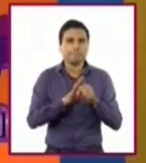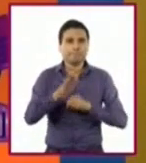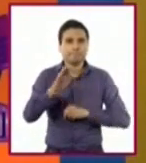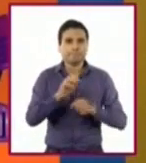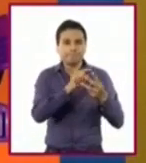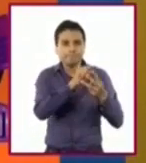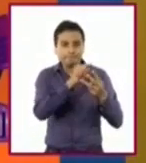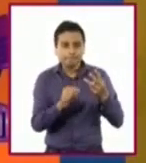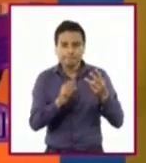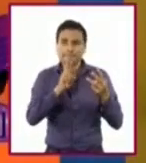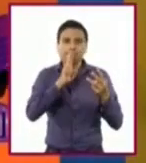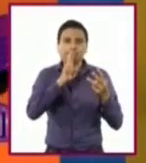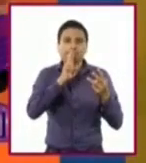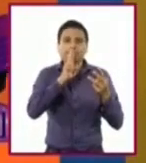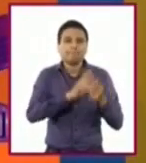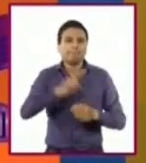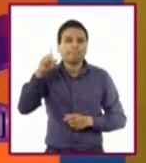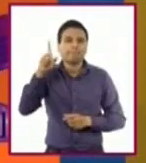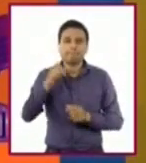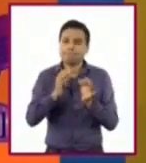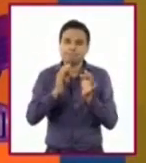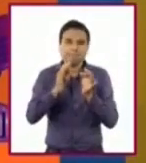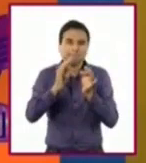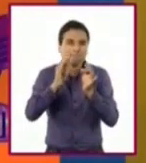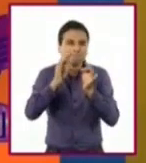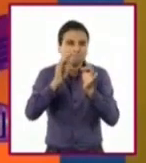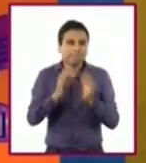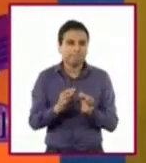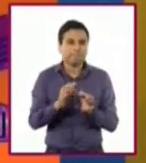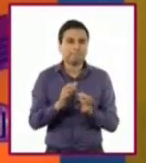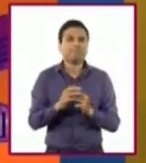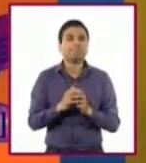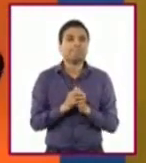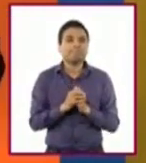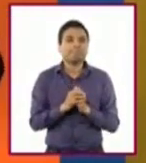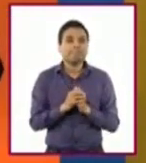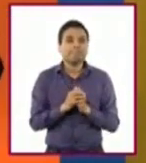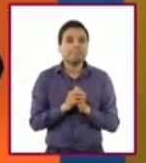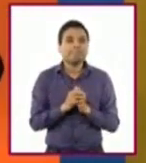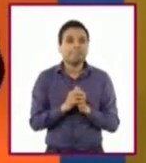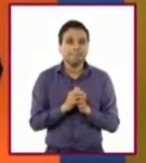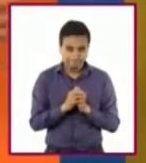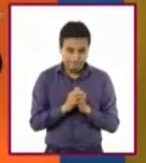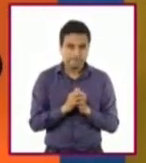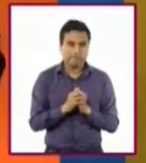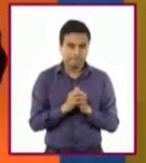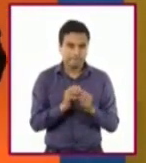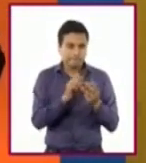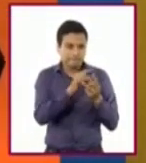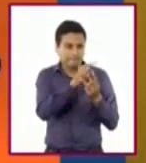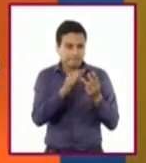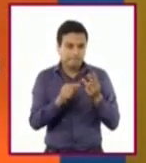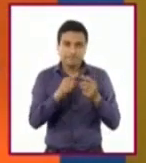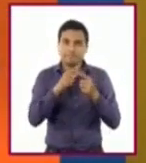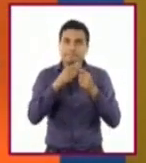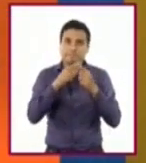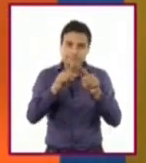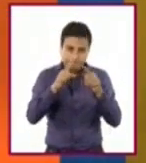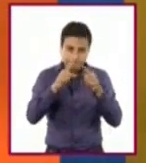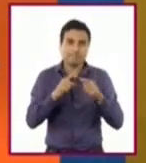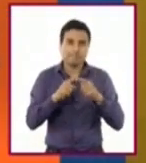que representa mejor al conjunto de datos es notable que los tres datos son muy distantes entre sí